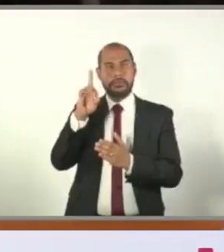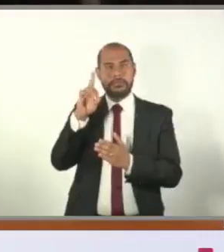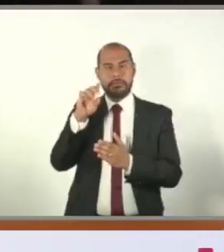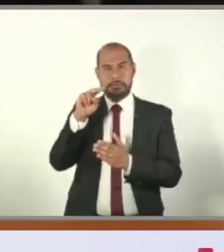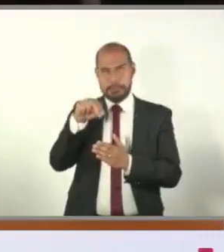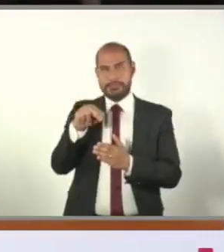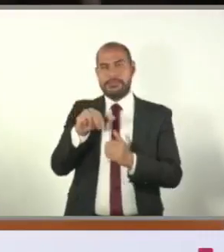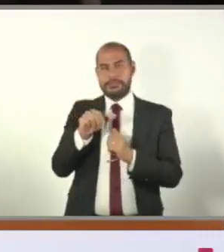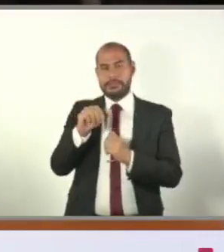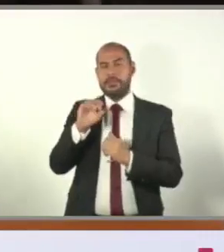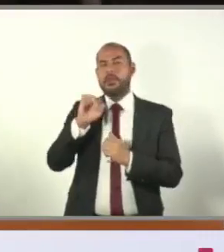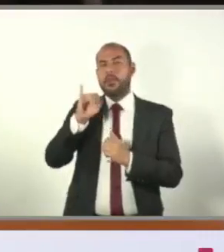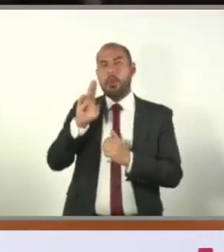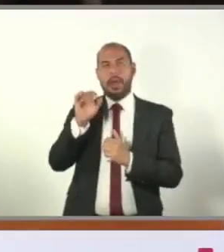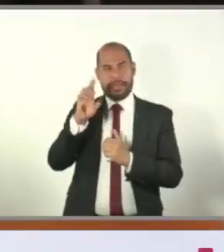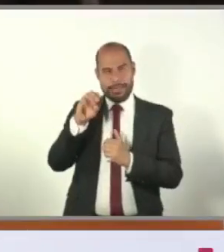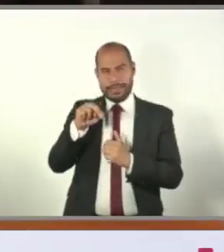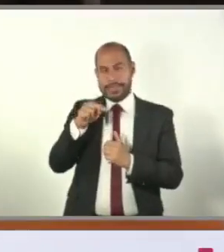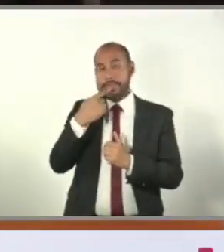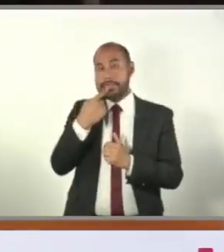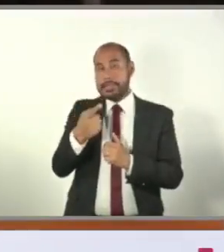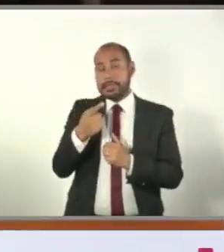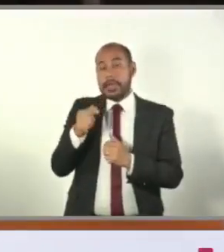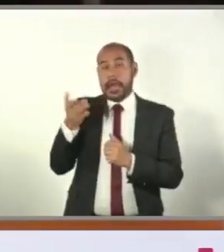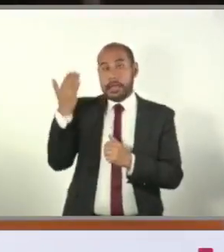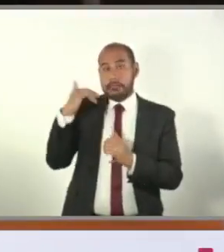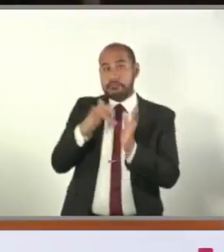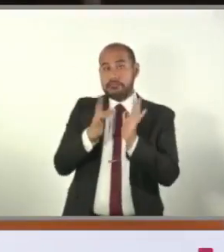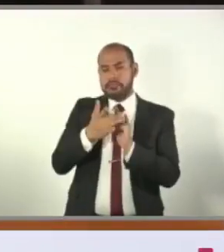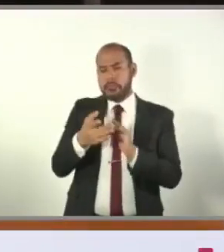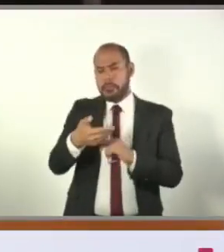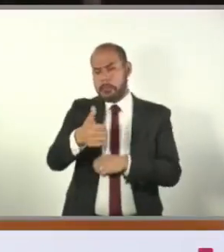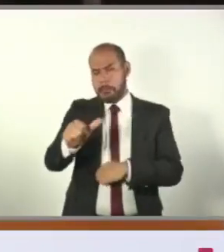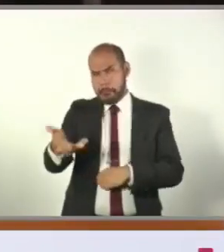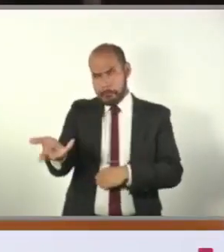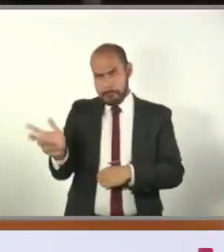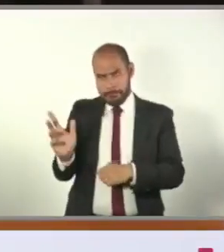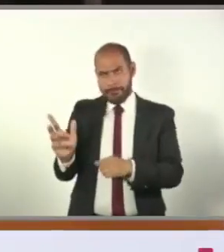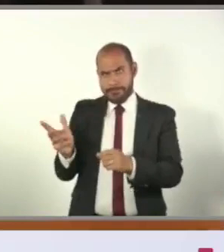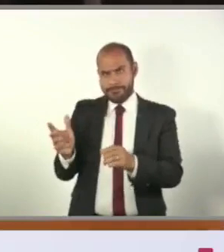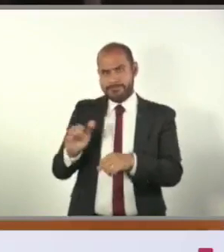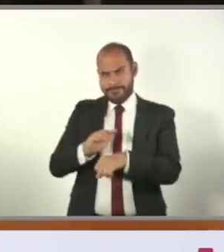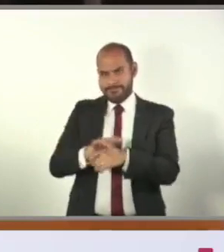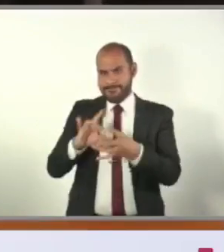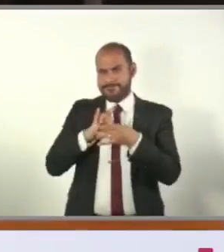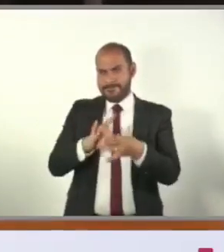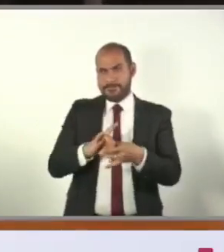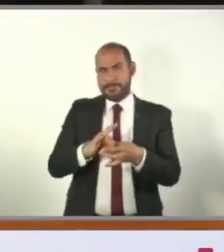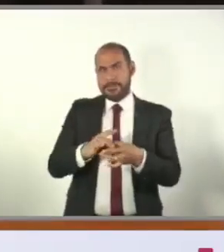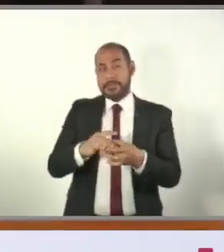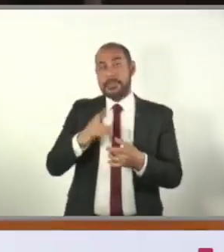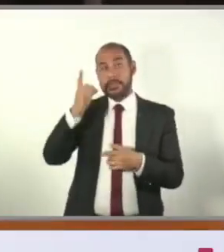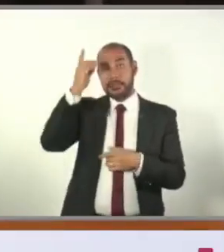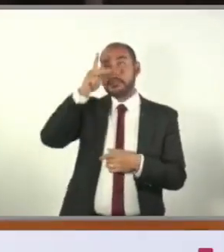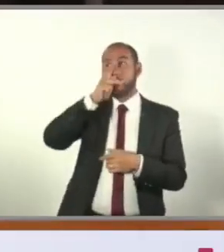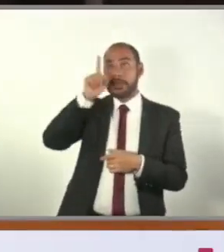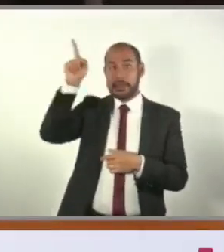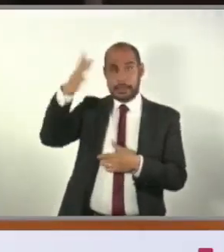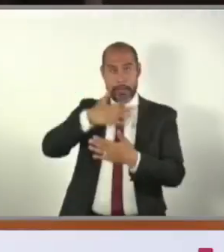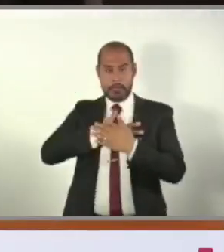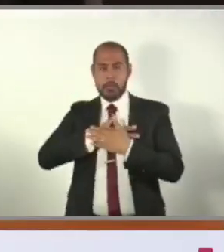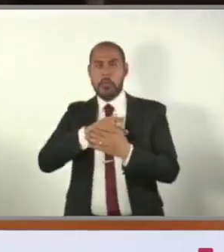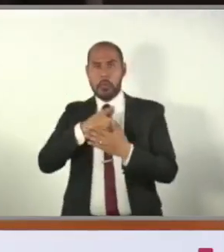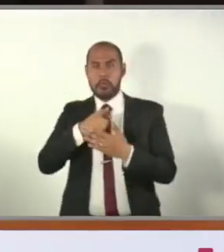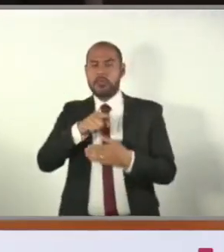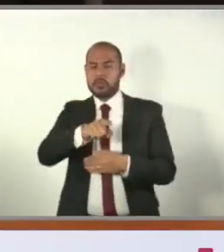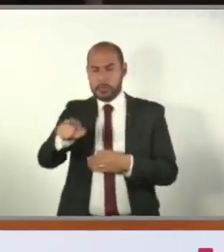En aquel tiempo, Jesús dijo a sus discípulos: como el Padre me ama, así los amo yo.